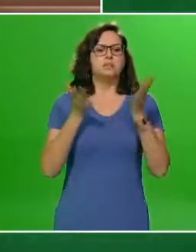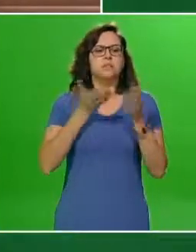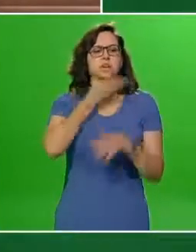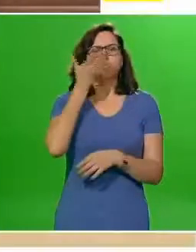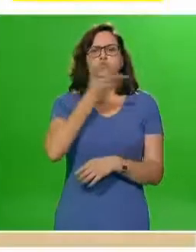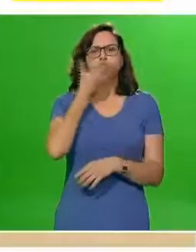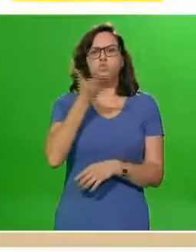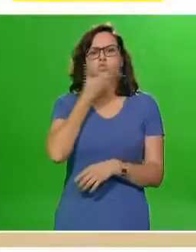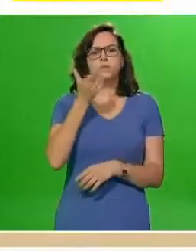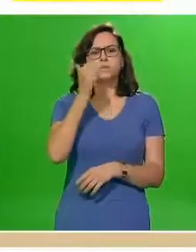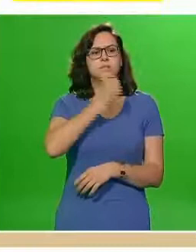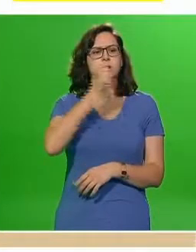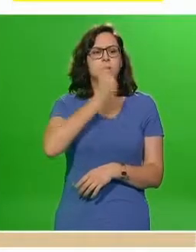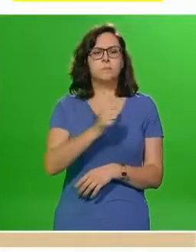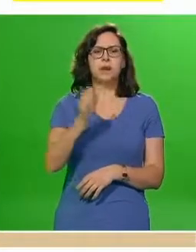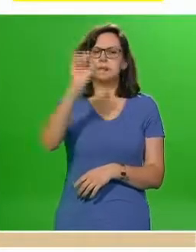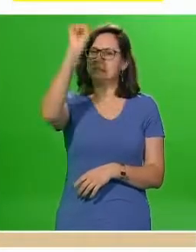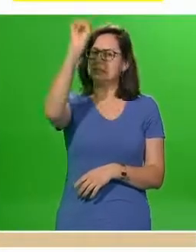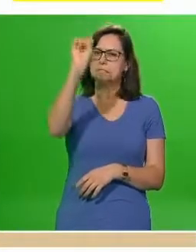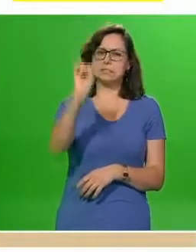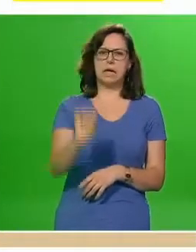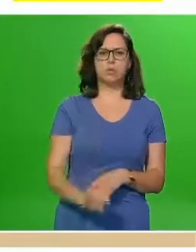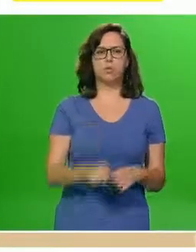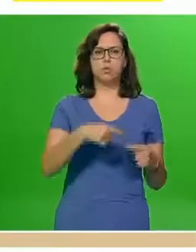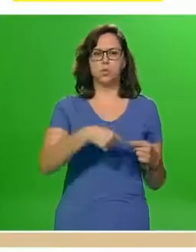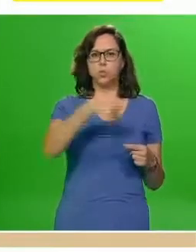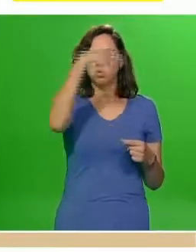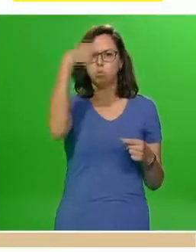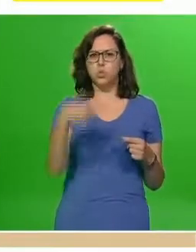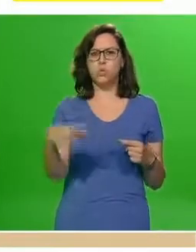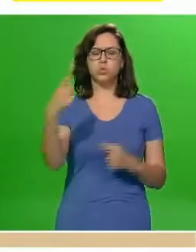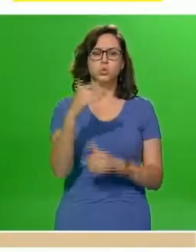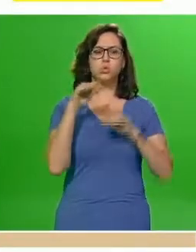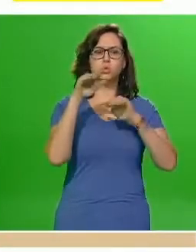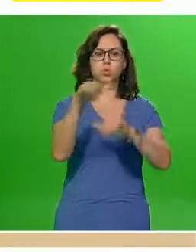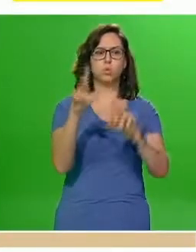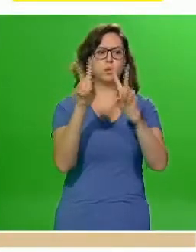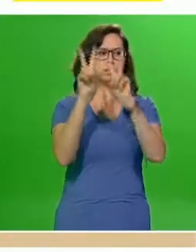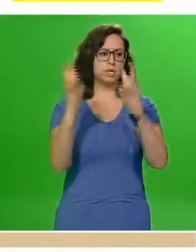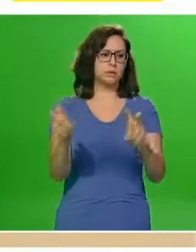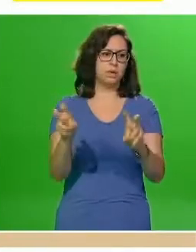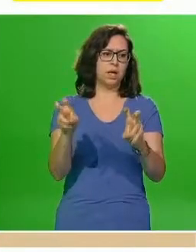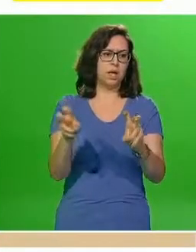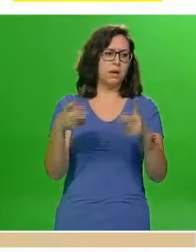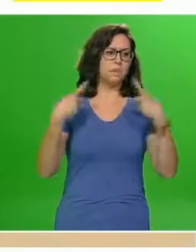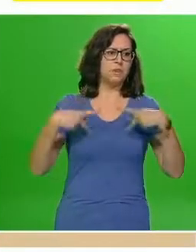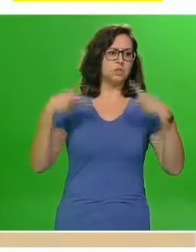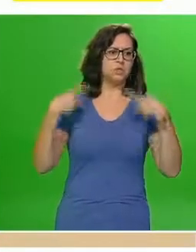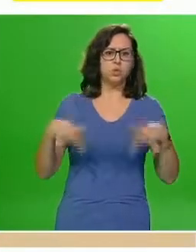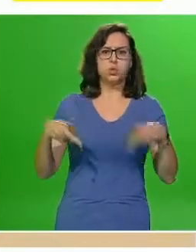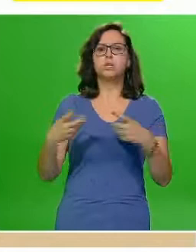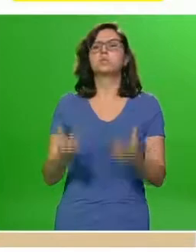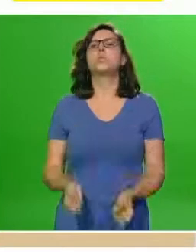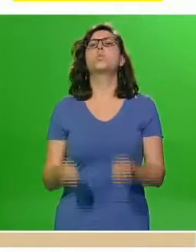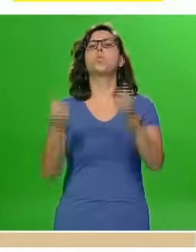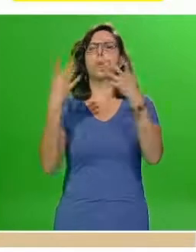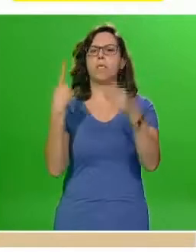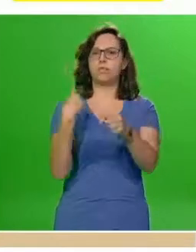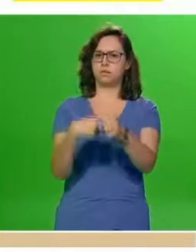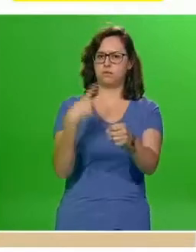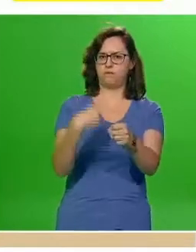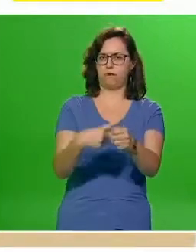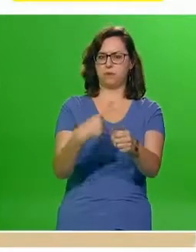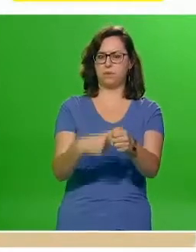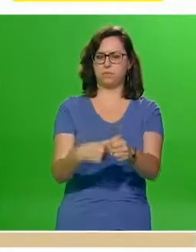sábados reflejamos esta curva sobre la positividad. Recuerden que la positividad, el porcentaje de positividad